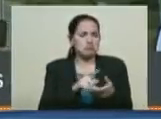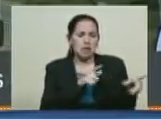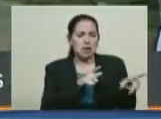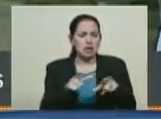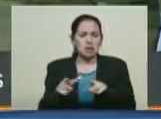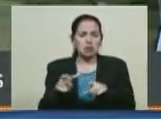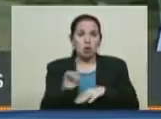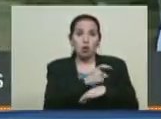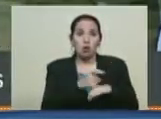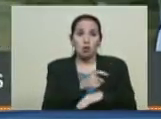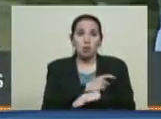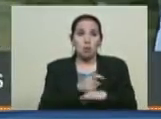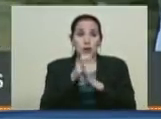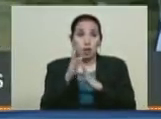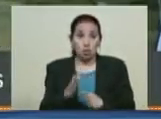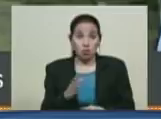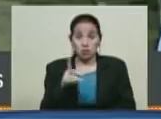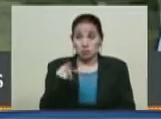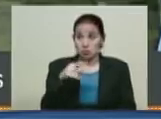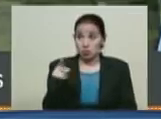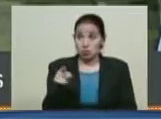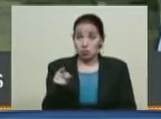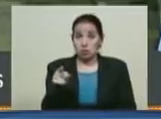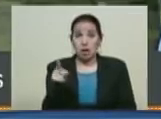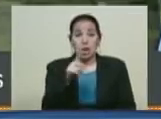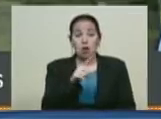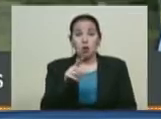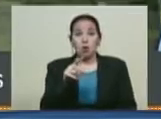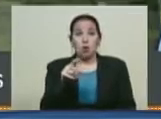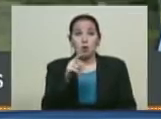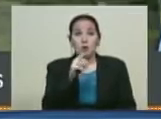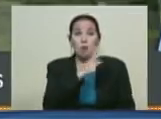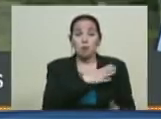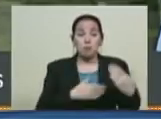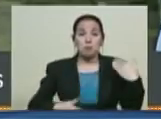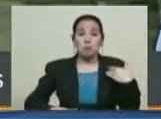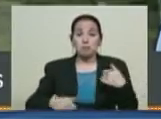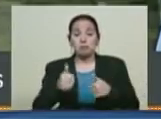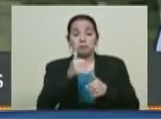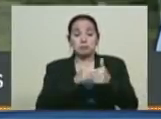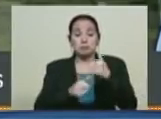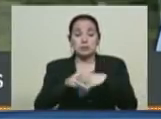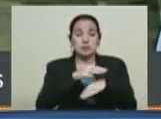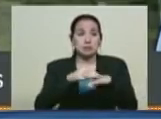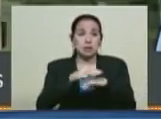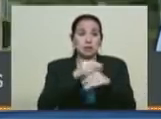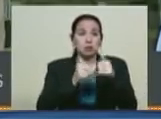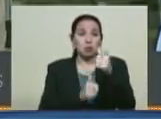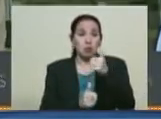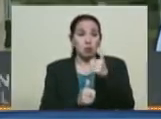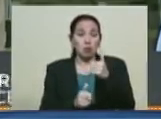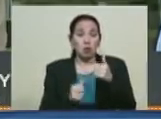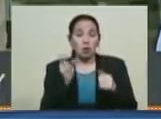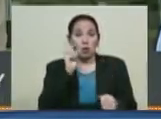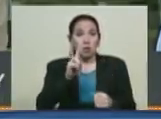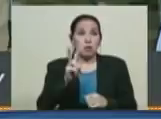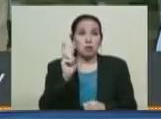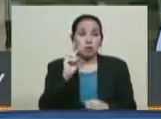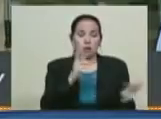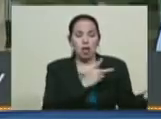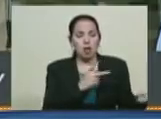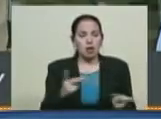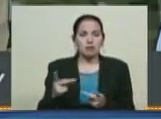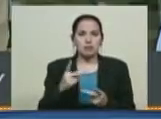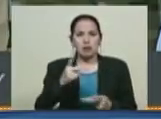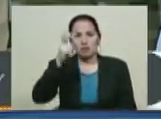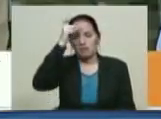gobernador. Está el viceministro. Está el viceministro Jorge Silva y el Poder Popular recibiendo el pase. Adelante, Estado